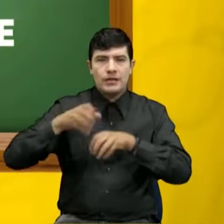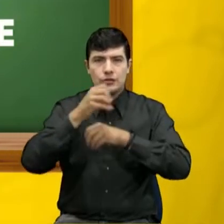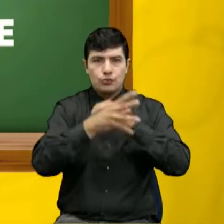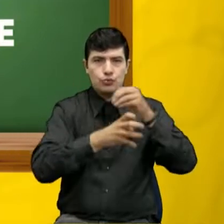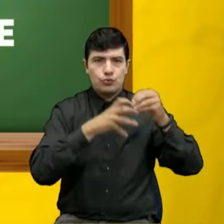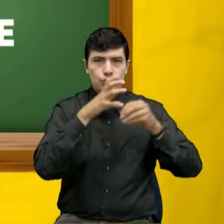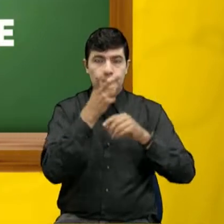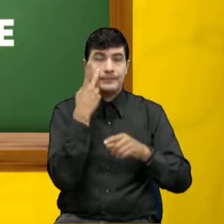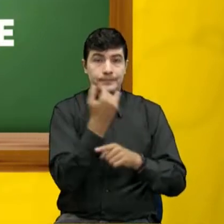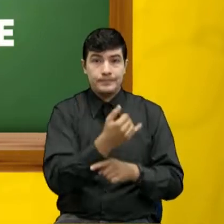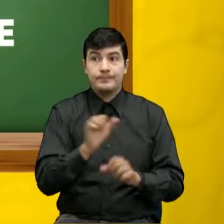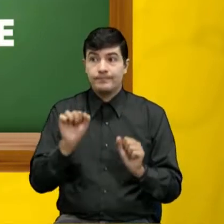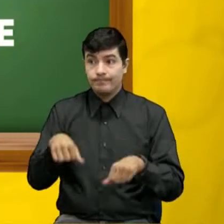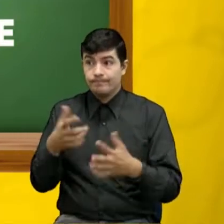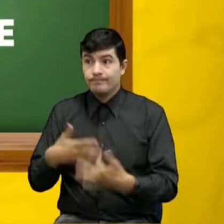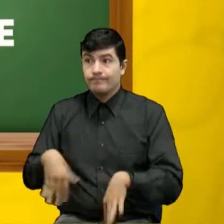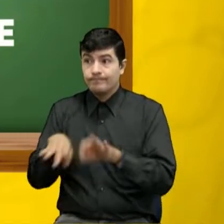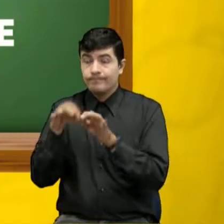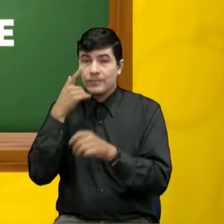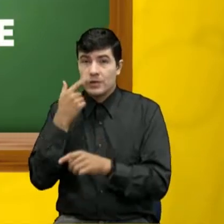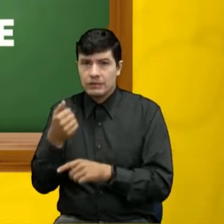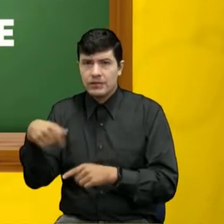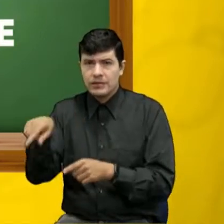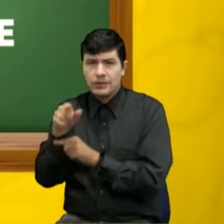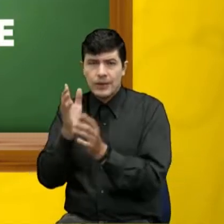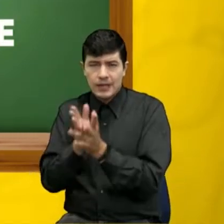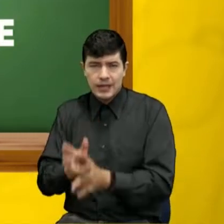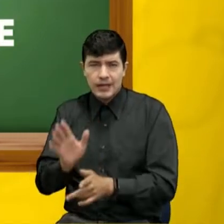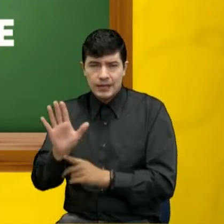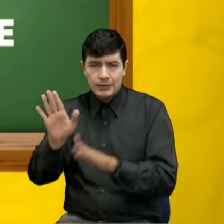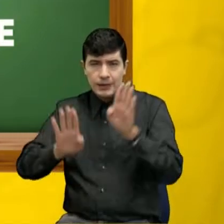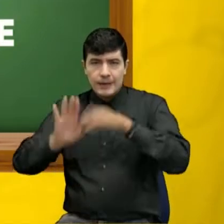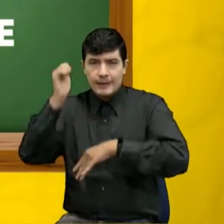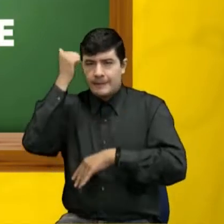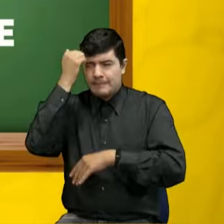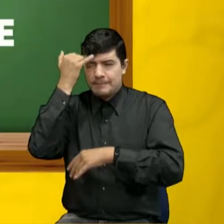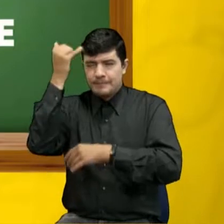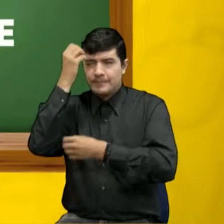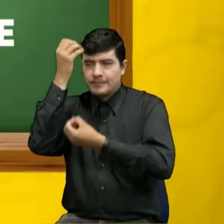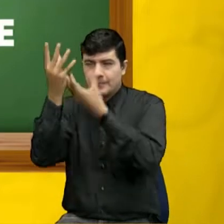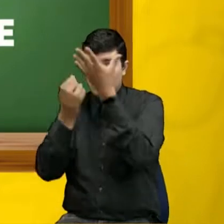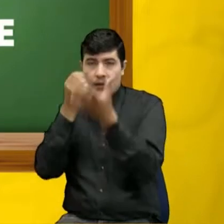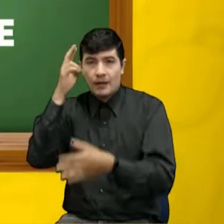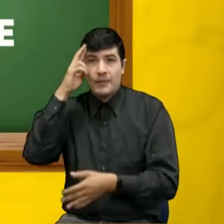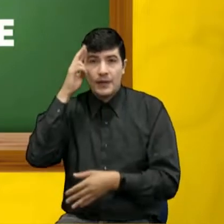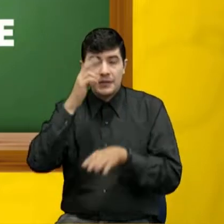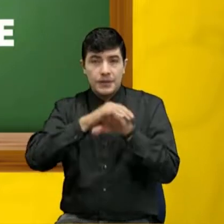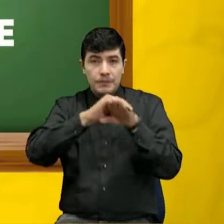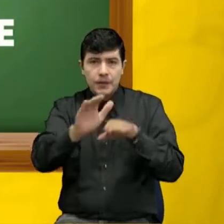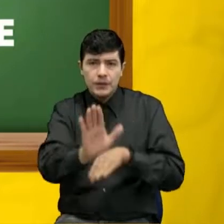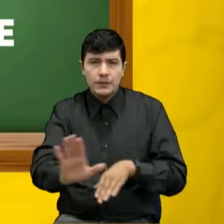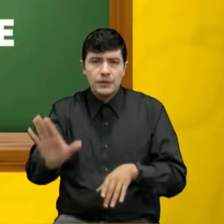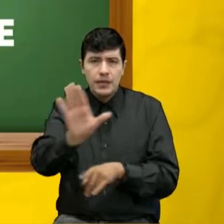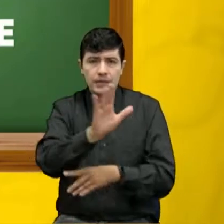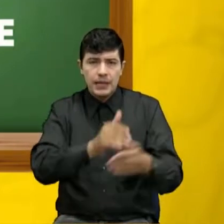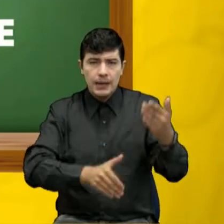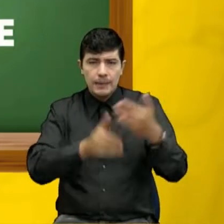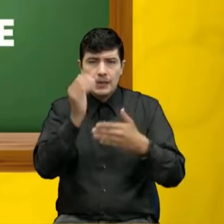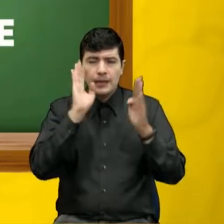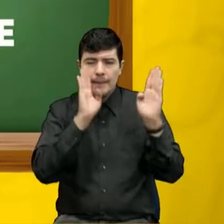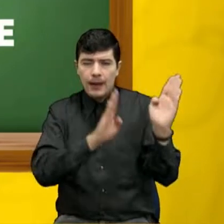yo sé que los niños de Presente Profe son súper, súper creativos, así es que yo los invito para que ustedes desde ya empiecen a planear